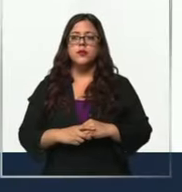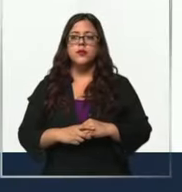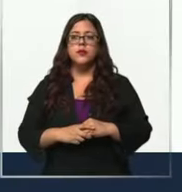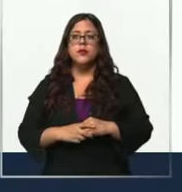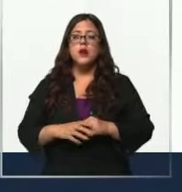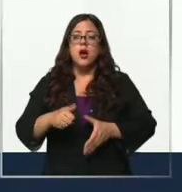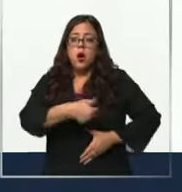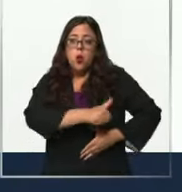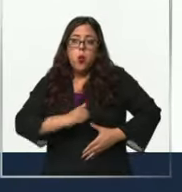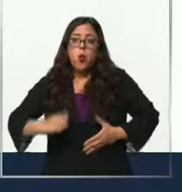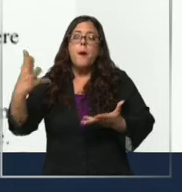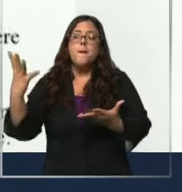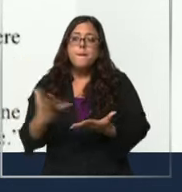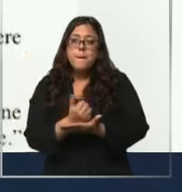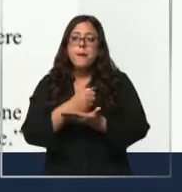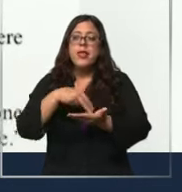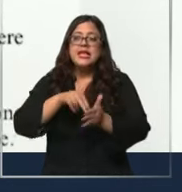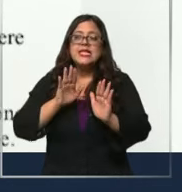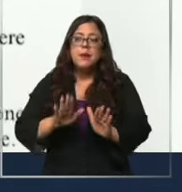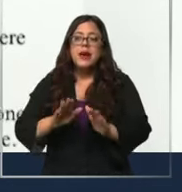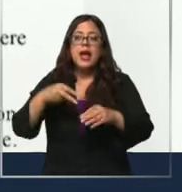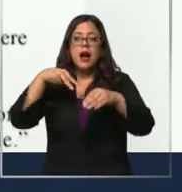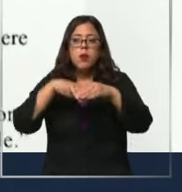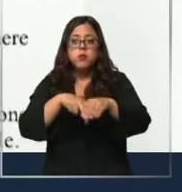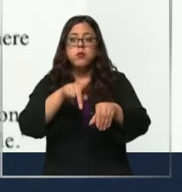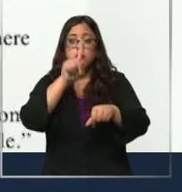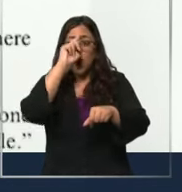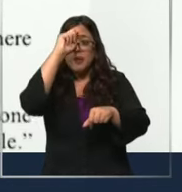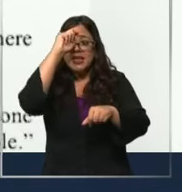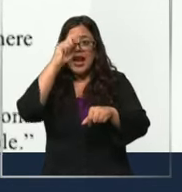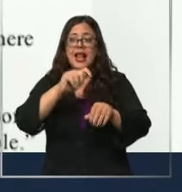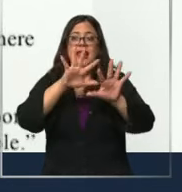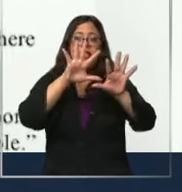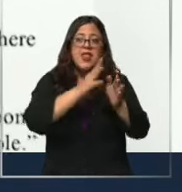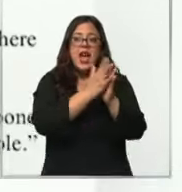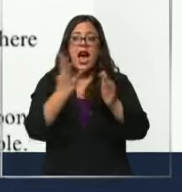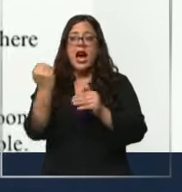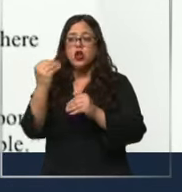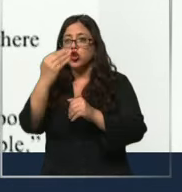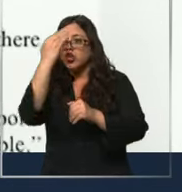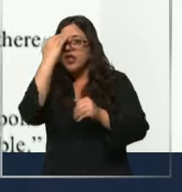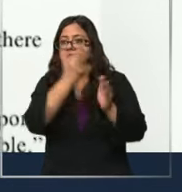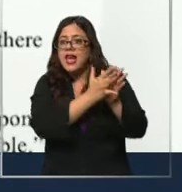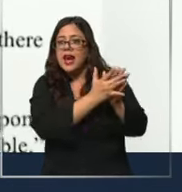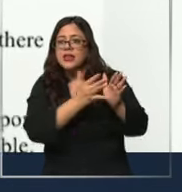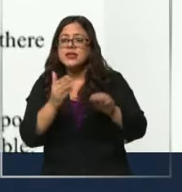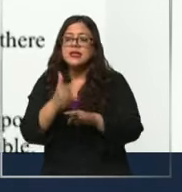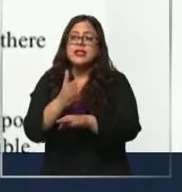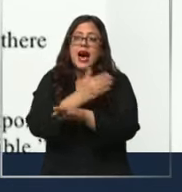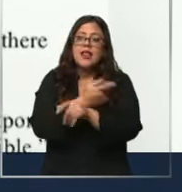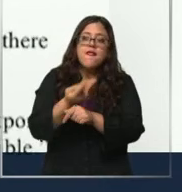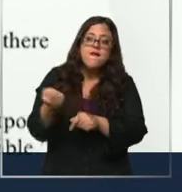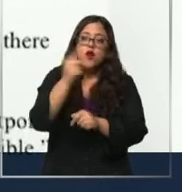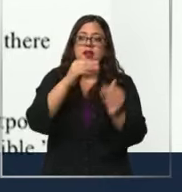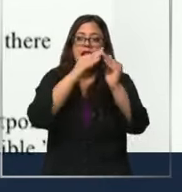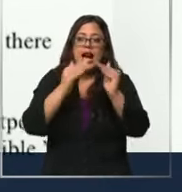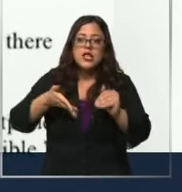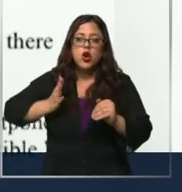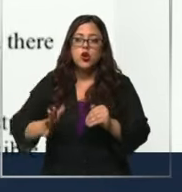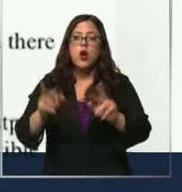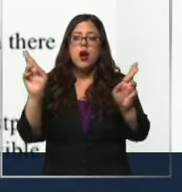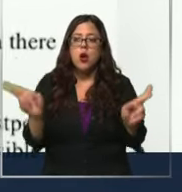operación resultó exitosa y se espera que continúe en el hospital por entre 10 y 14 días más, antes de regresar a su hogar y continuar con